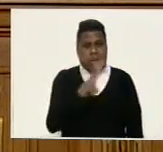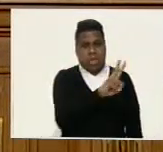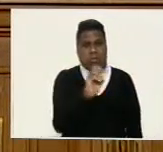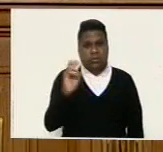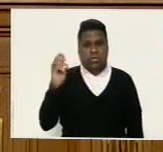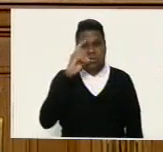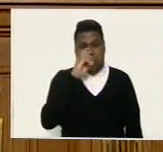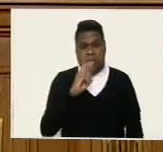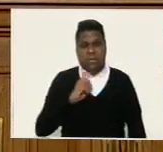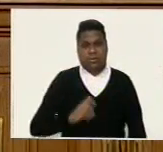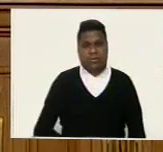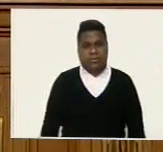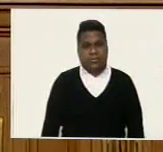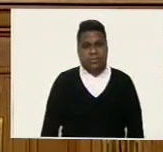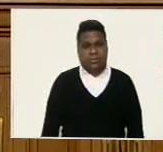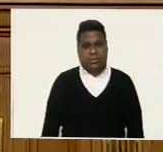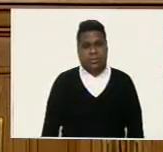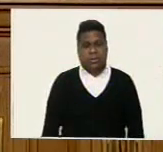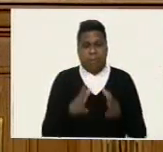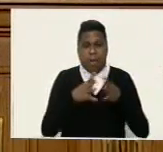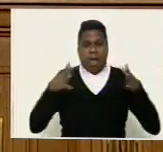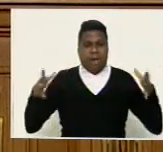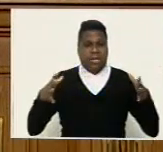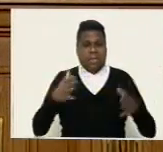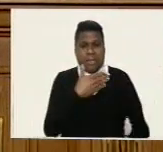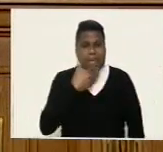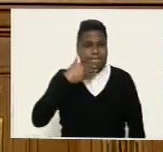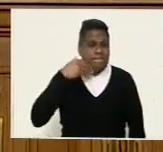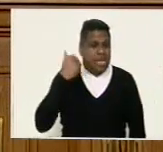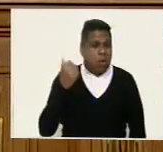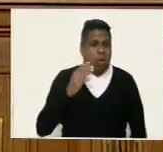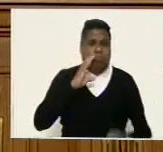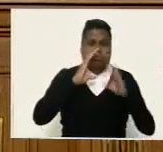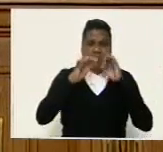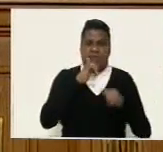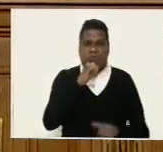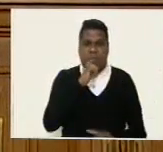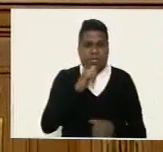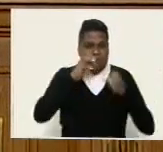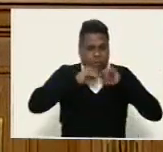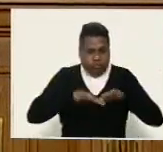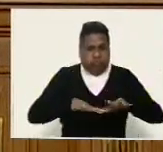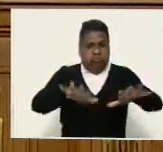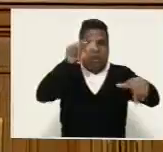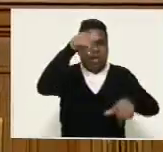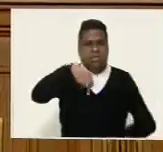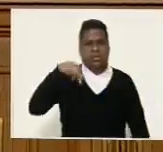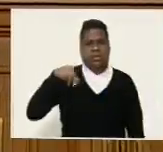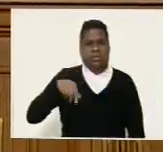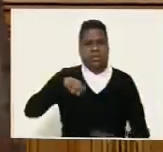años, ha sido el más grande y el mejor comunicador de este planeta. Muchas gracias.